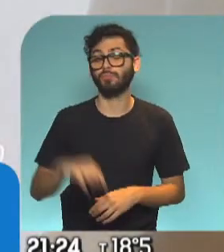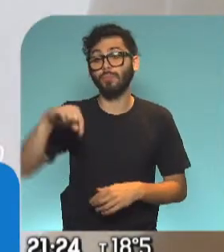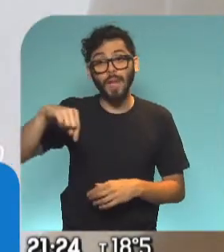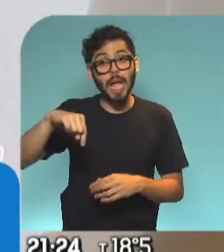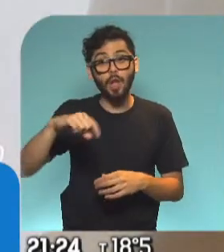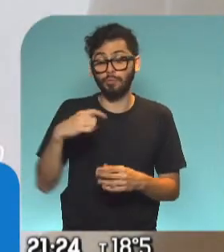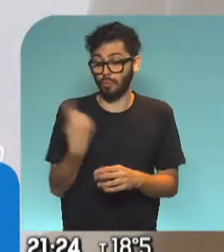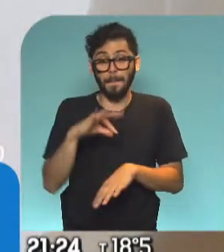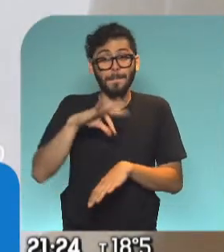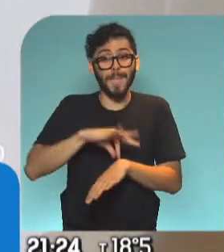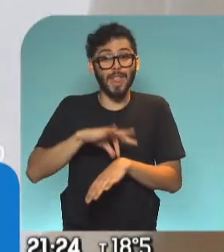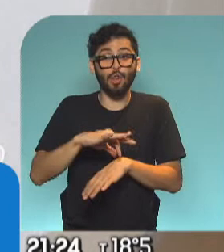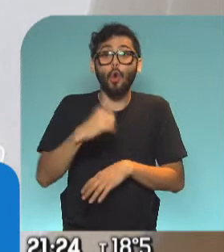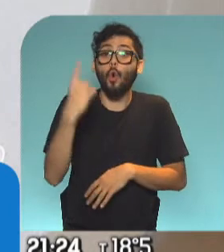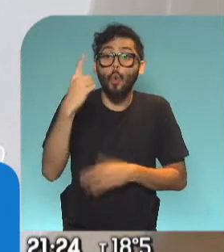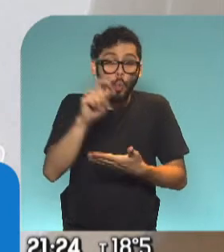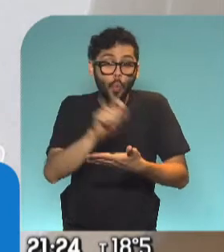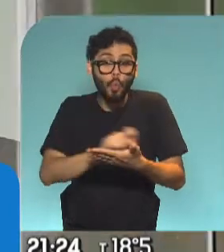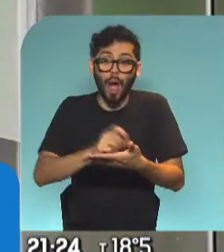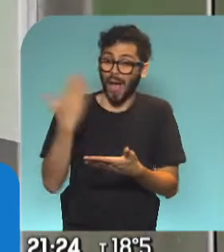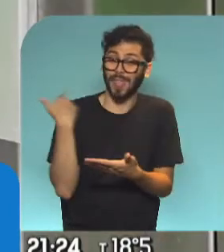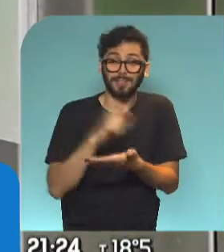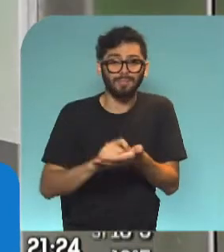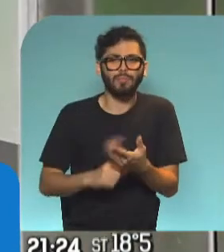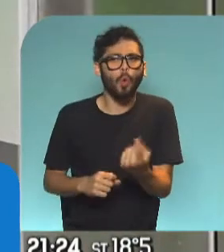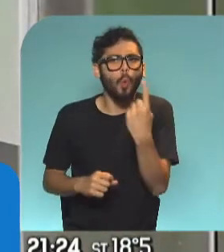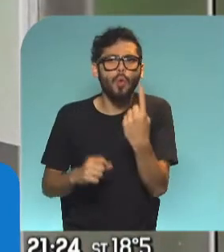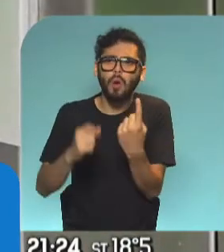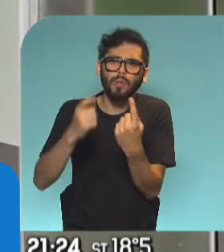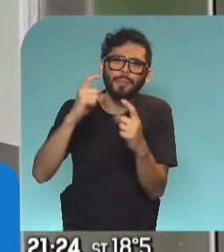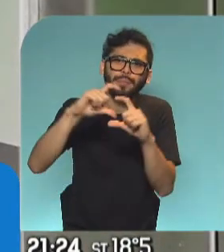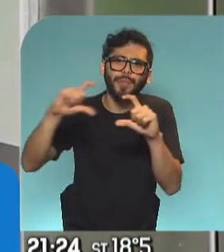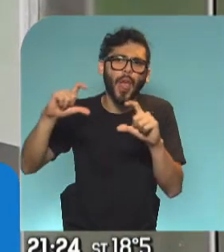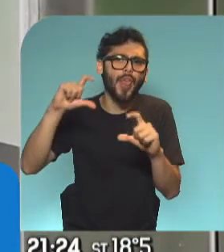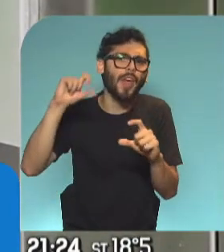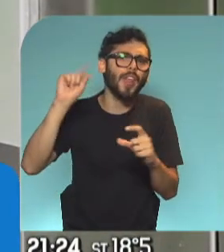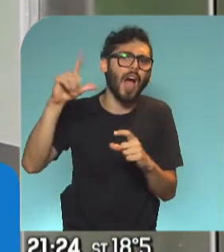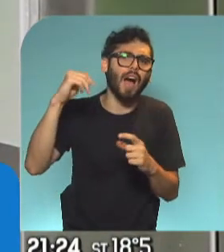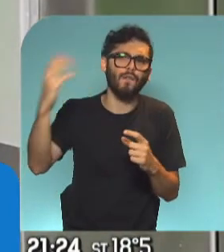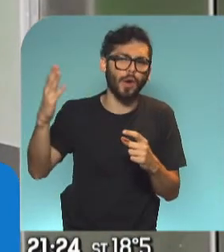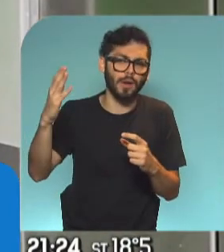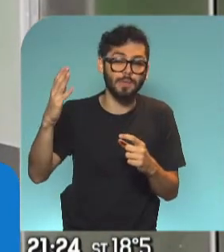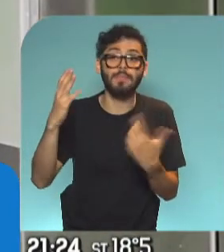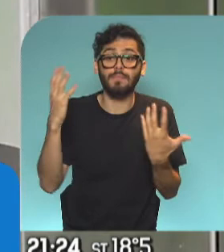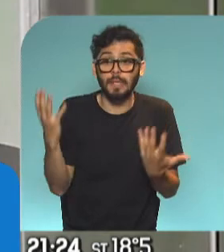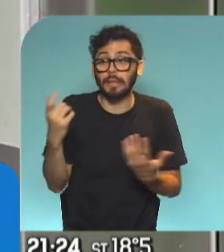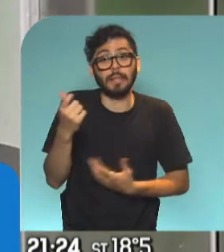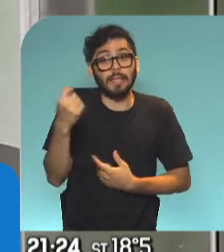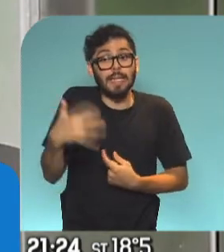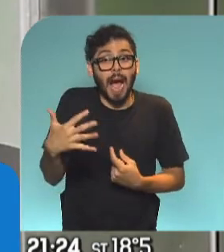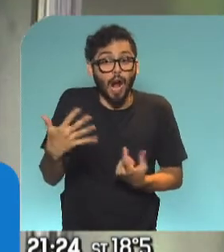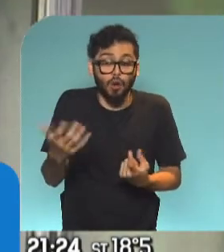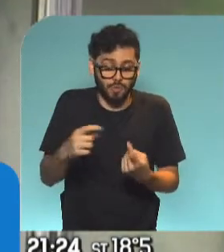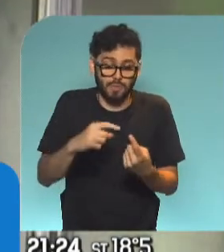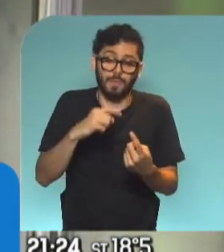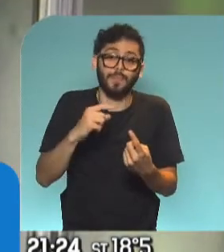nosotros como médicos podíamos prescribir con certeza venían del exterior. Y esto hacía que, por un lado, tengan un alto costo,